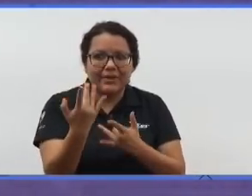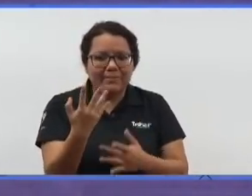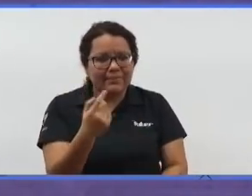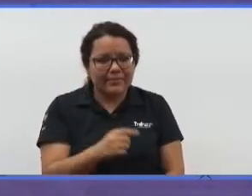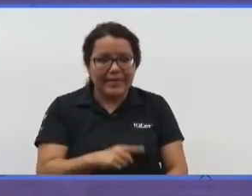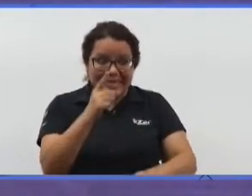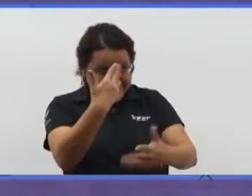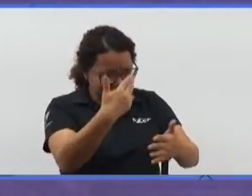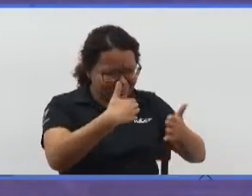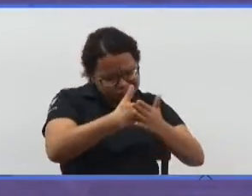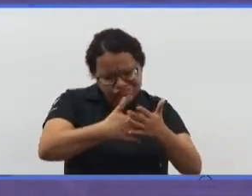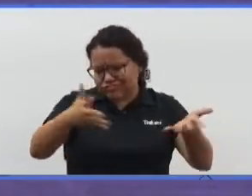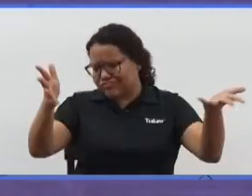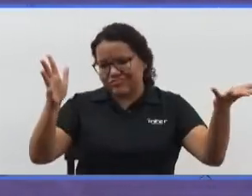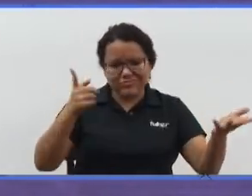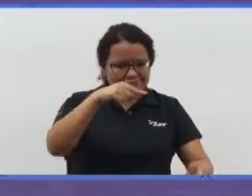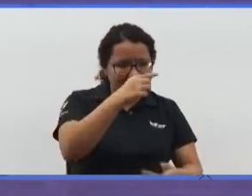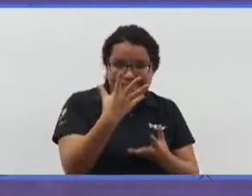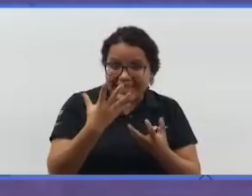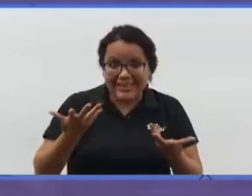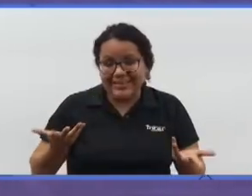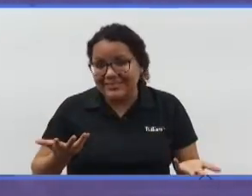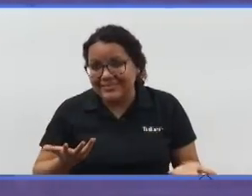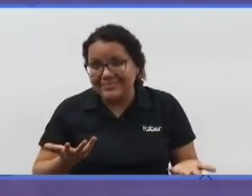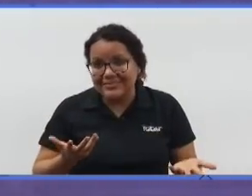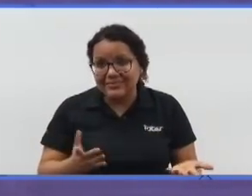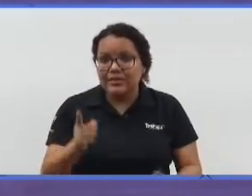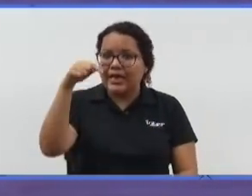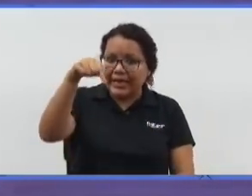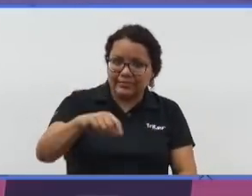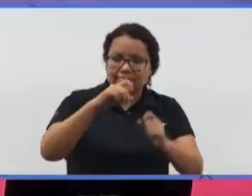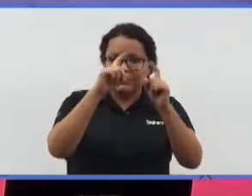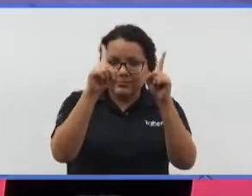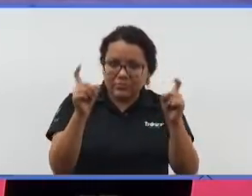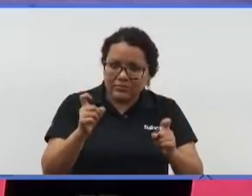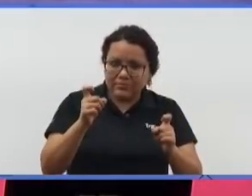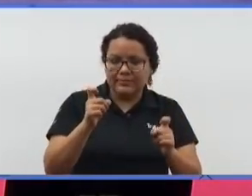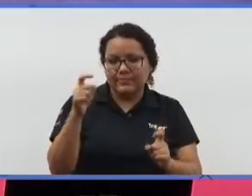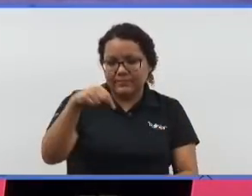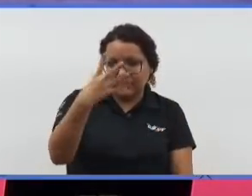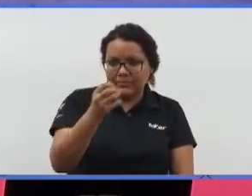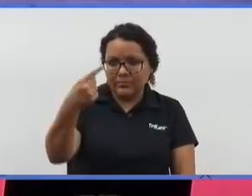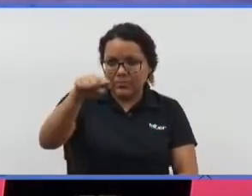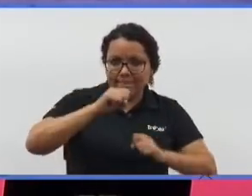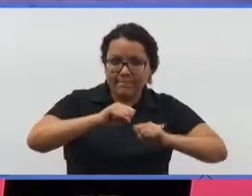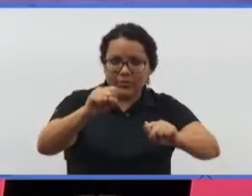comamos y bebamos que mañana moriremos de usted muriera hoy a donde iría